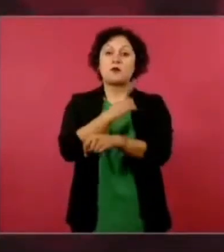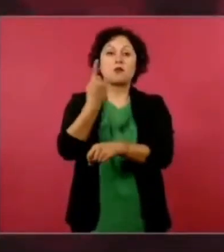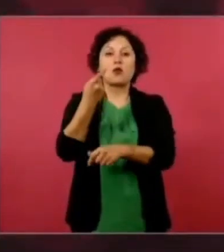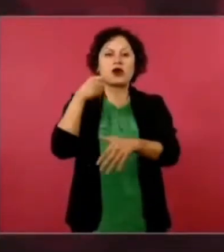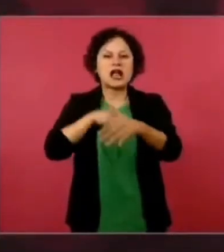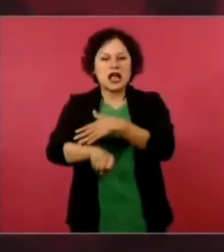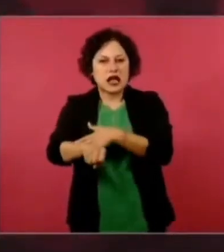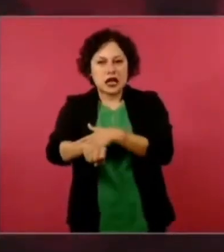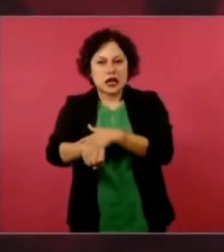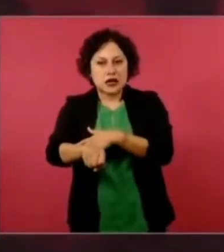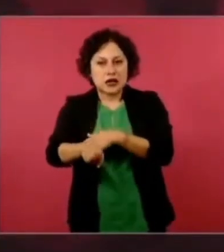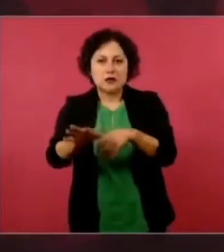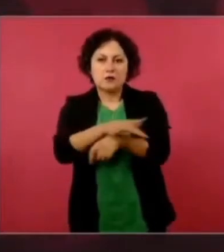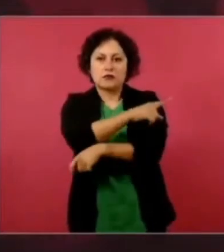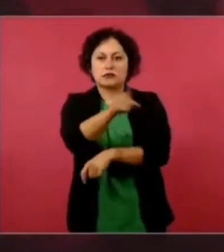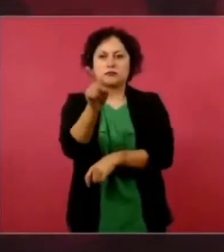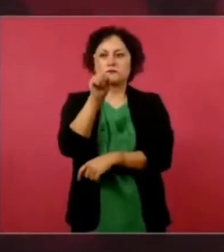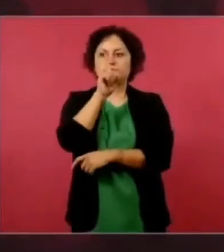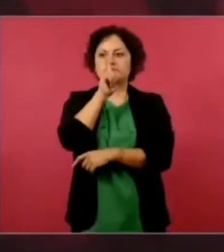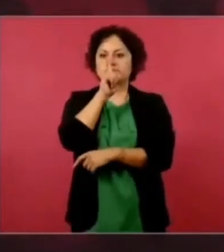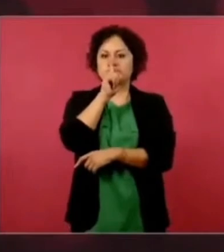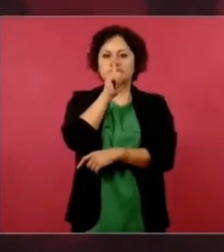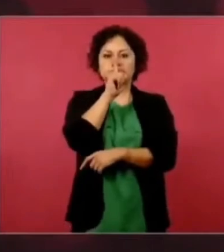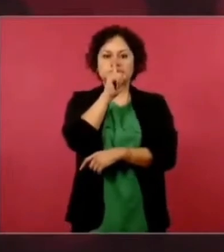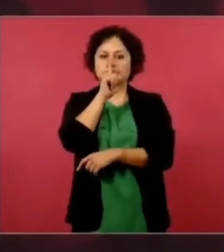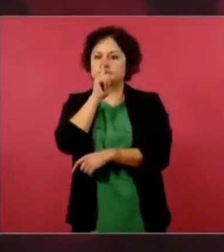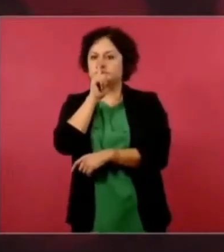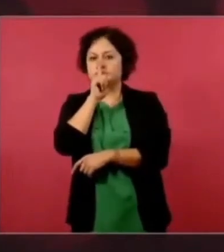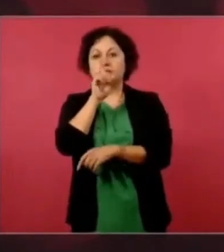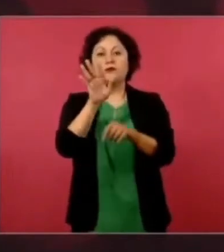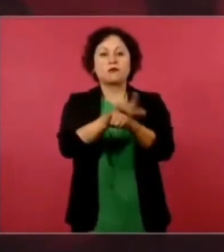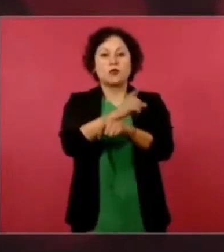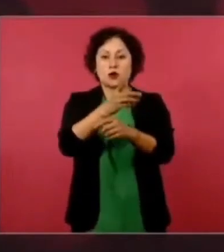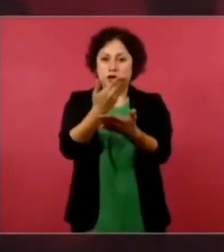porque está demostrado que se enteraron